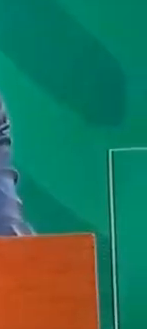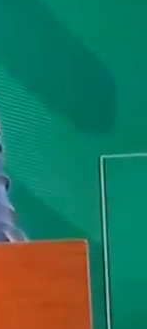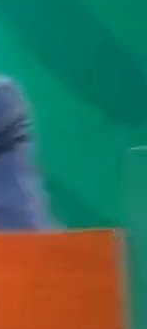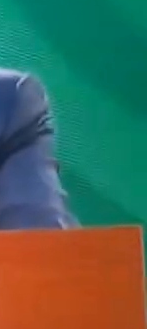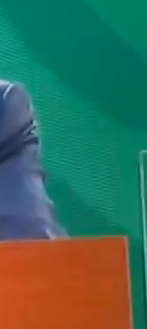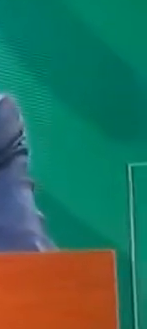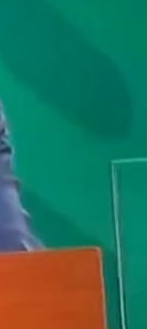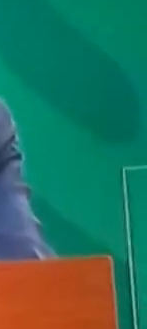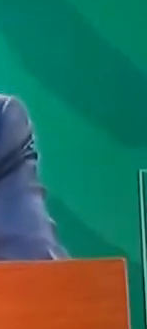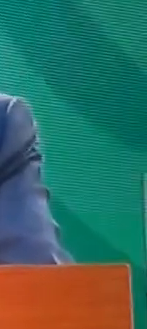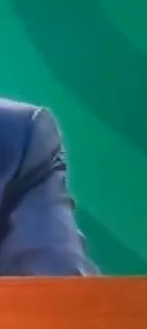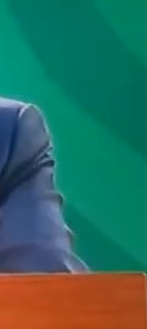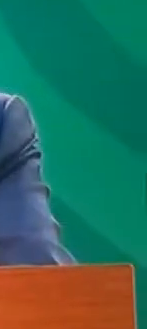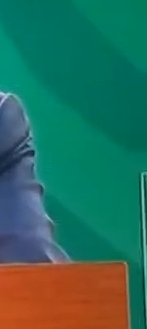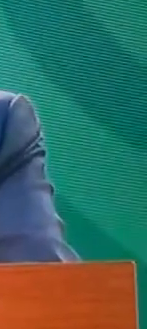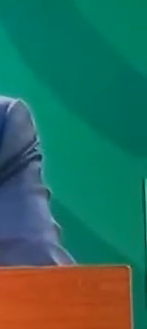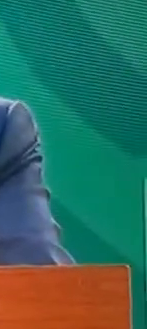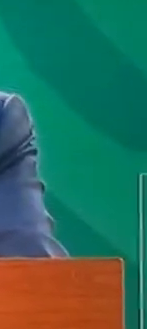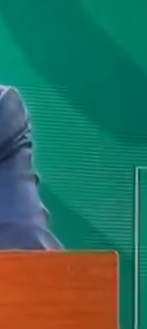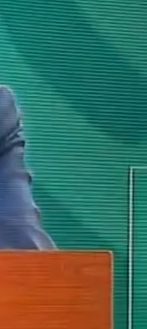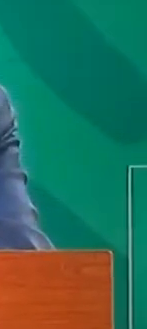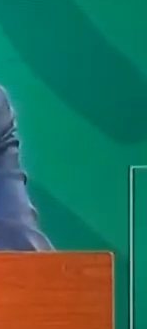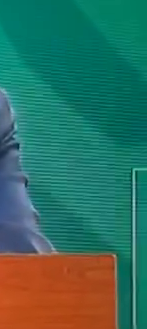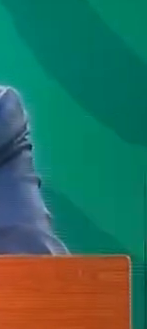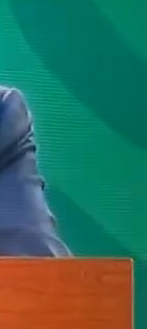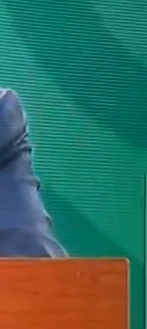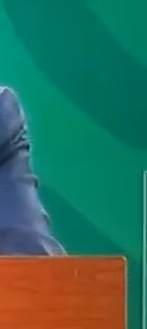a la Comisión Federal de Electricidad